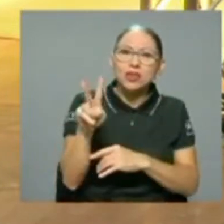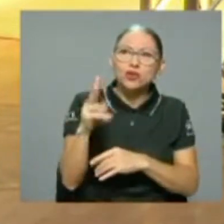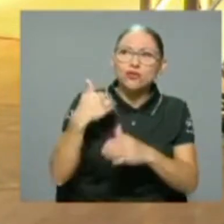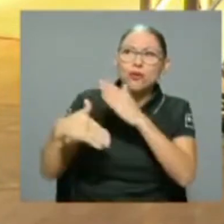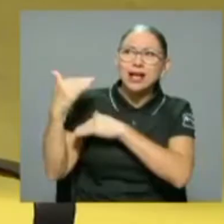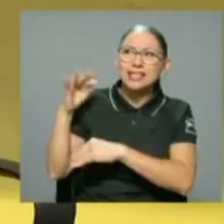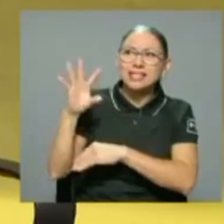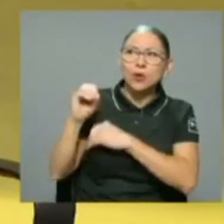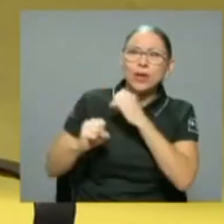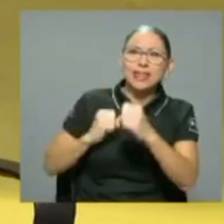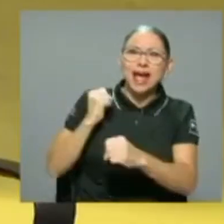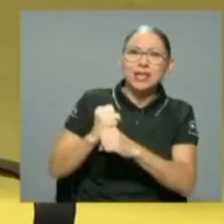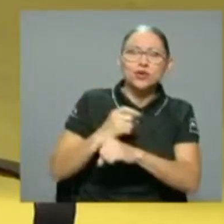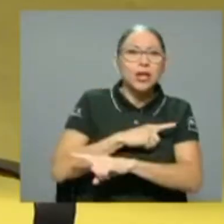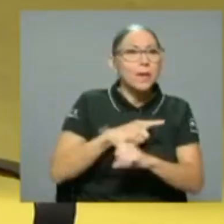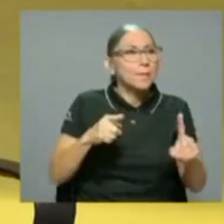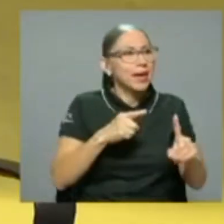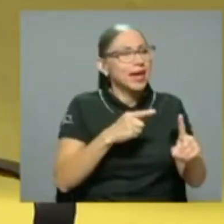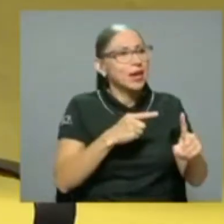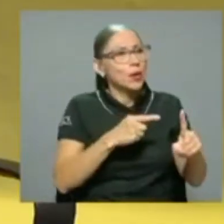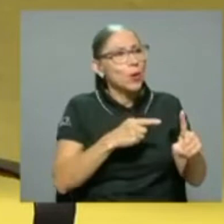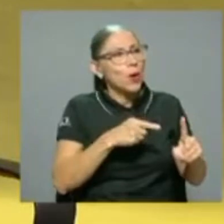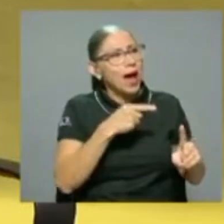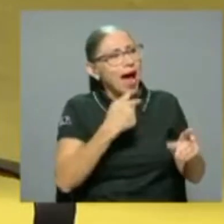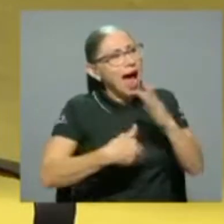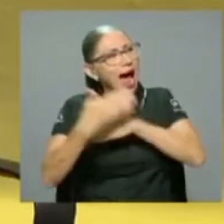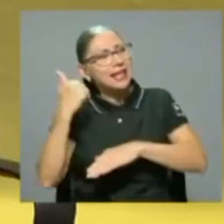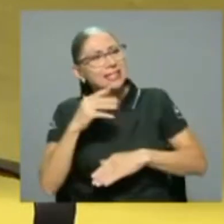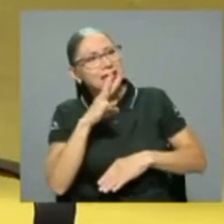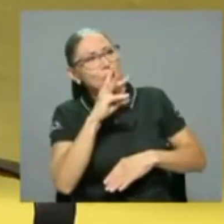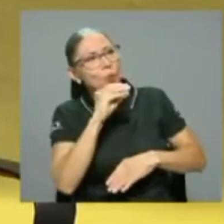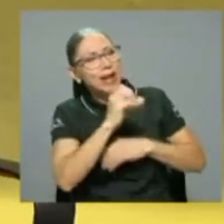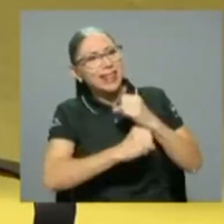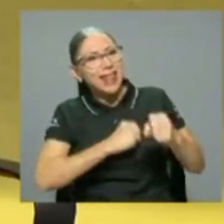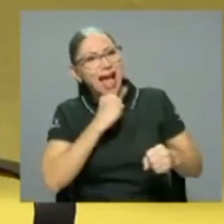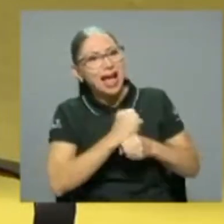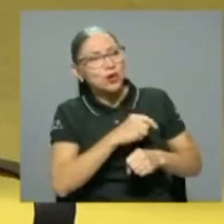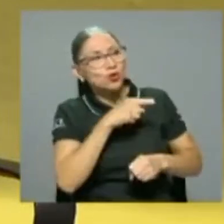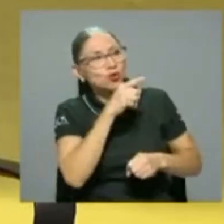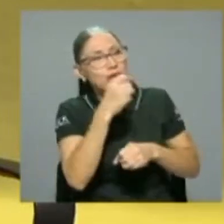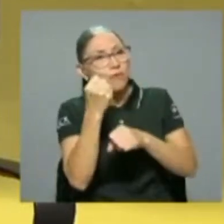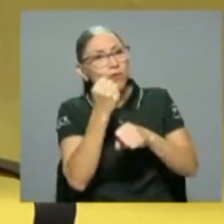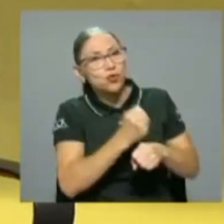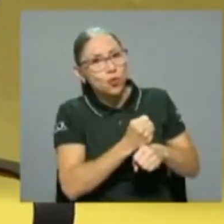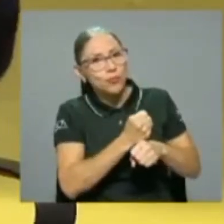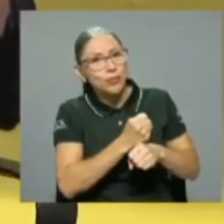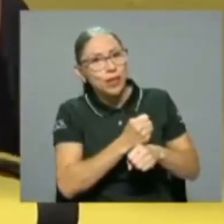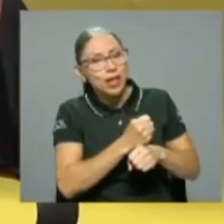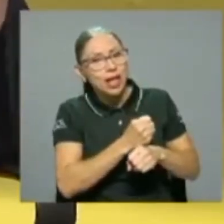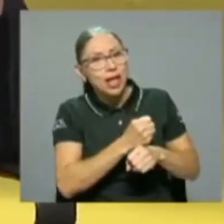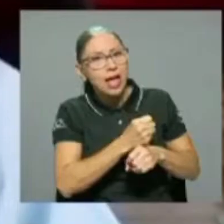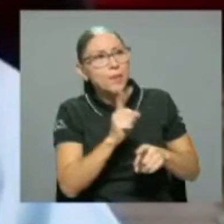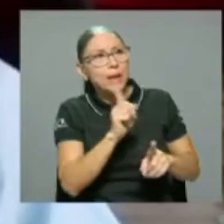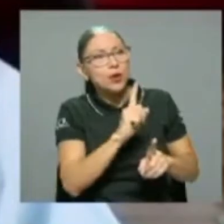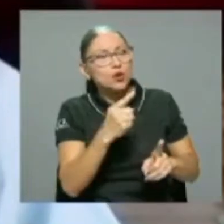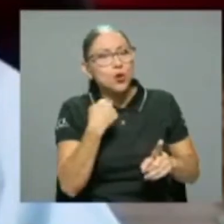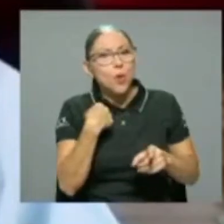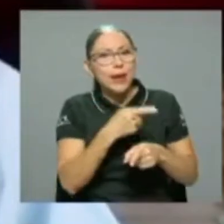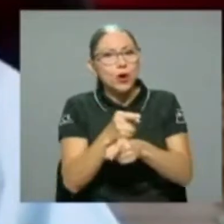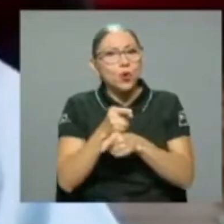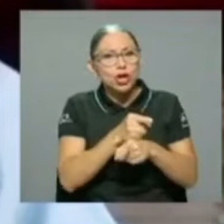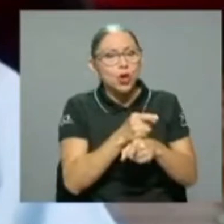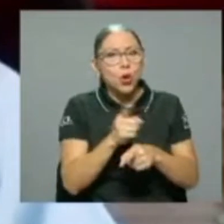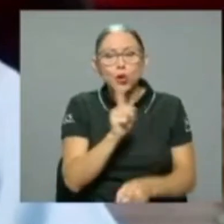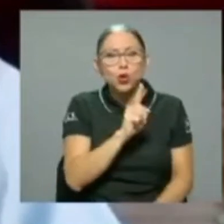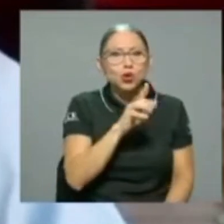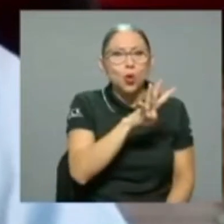Entonces, yo me corrijo, no son 50, no son 40, sino 50 cuando usted regresa.